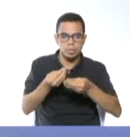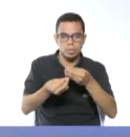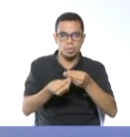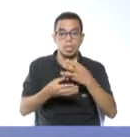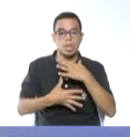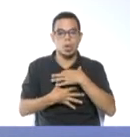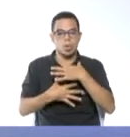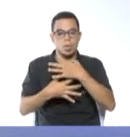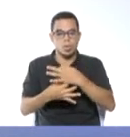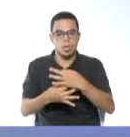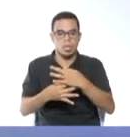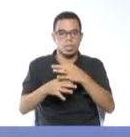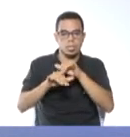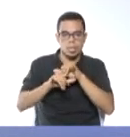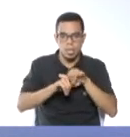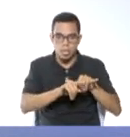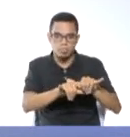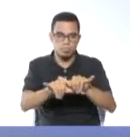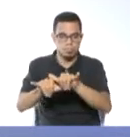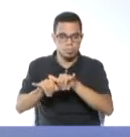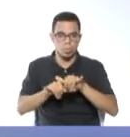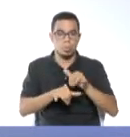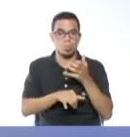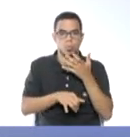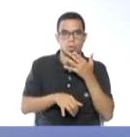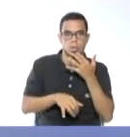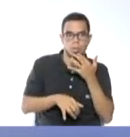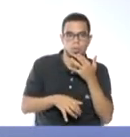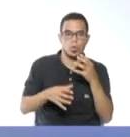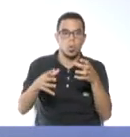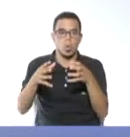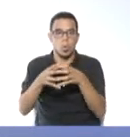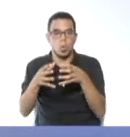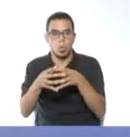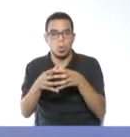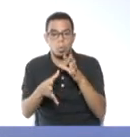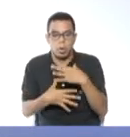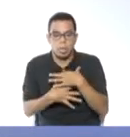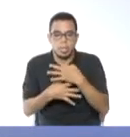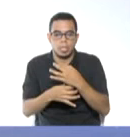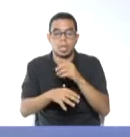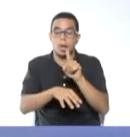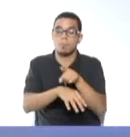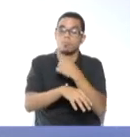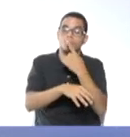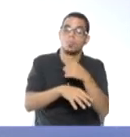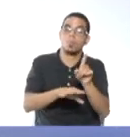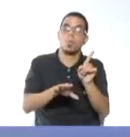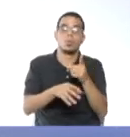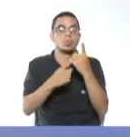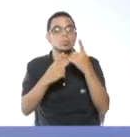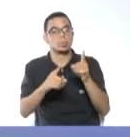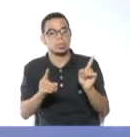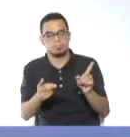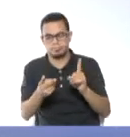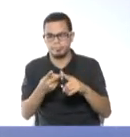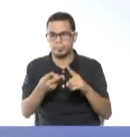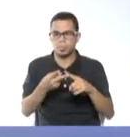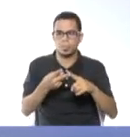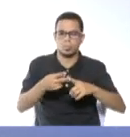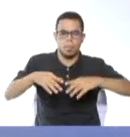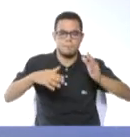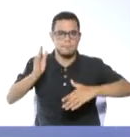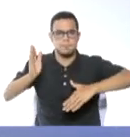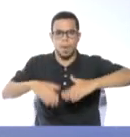es un interés preciso. Ejemplo, un grupo de interés de música o de una banda marcial